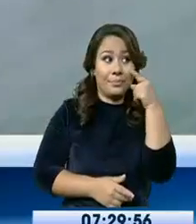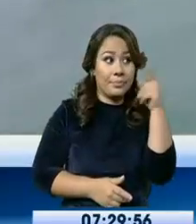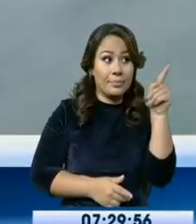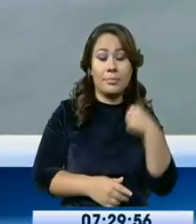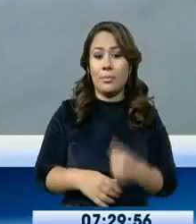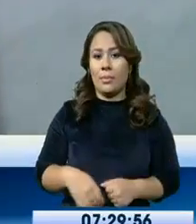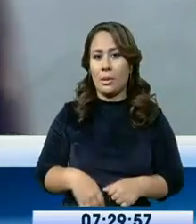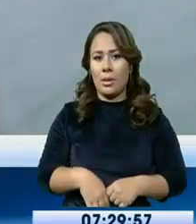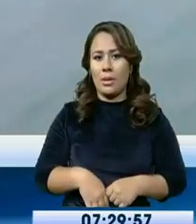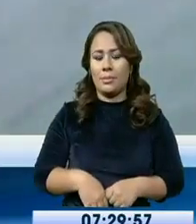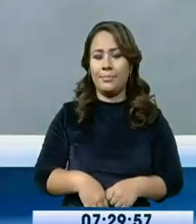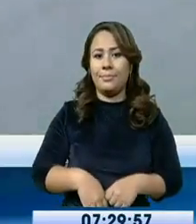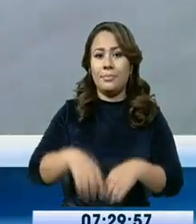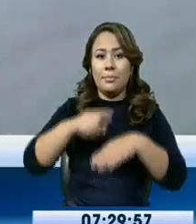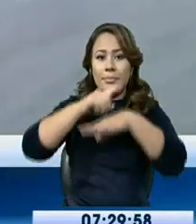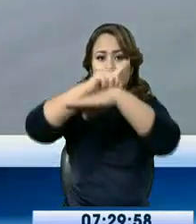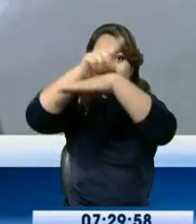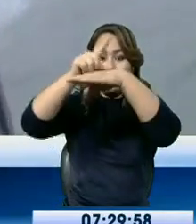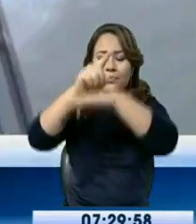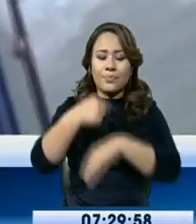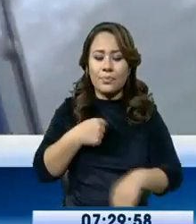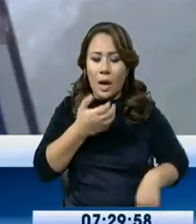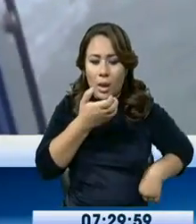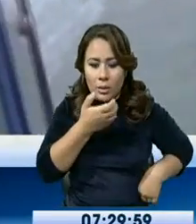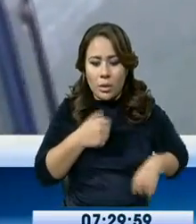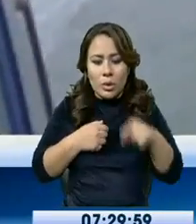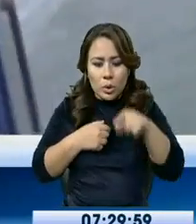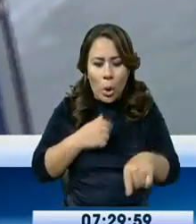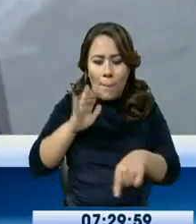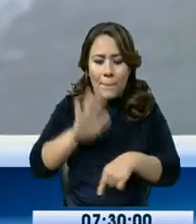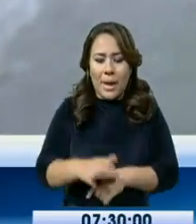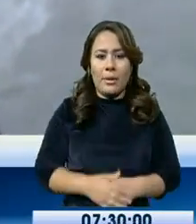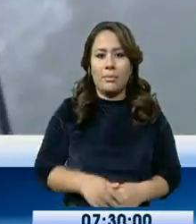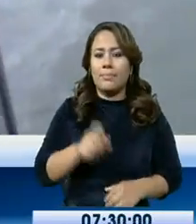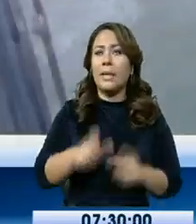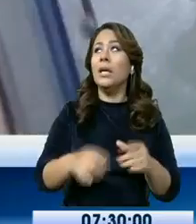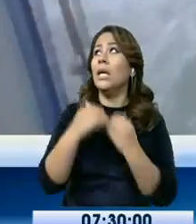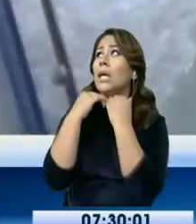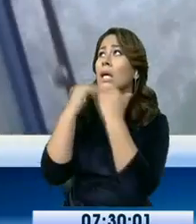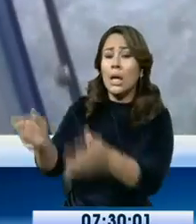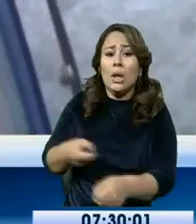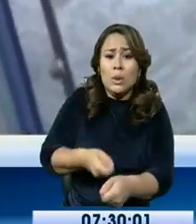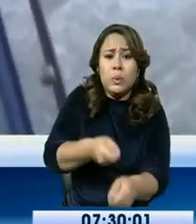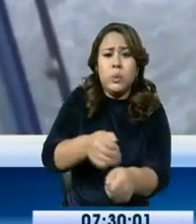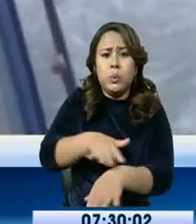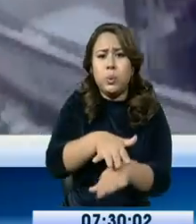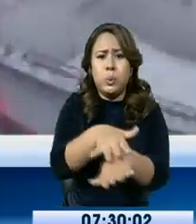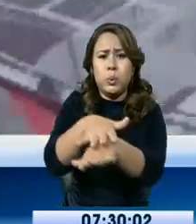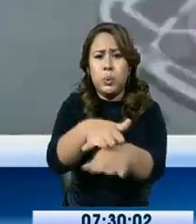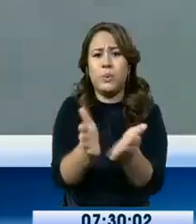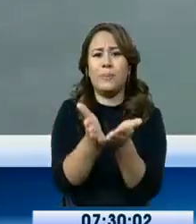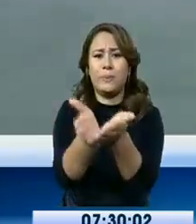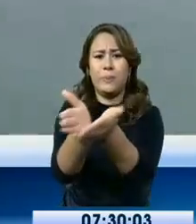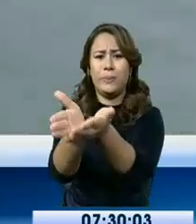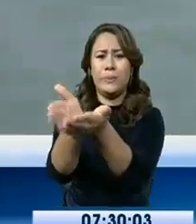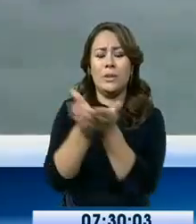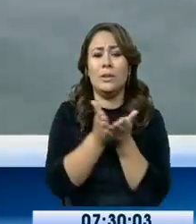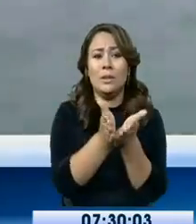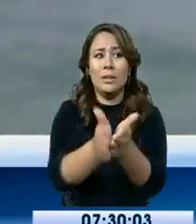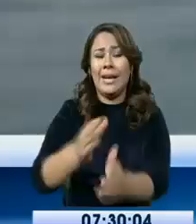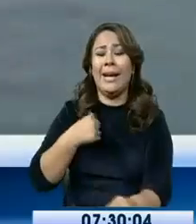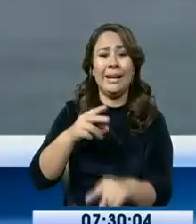Los pilotos dieron la orden que detengan la marcha, pero hicieron caso omiso, buscaron a toda máquina salir hasta la playa. Cuando la lancha no pudo